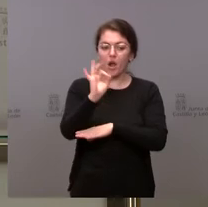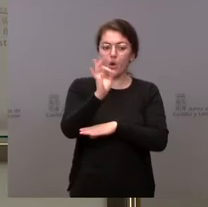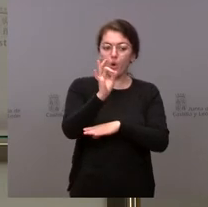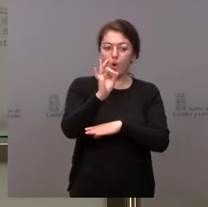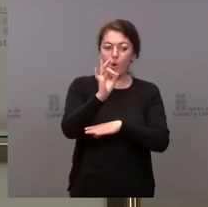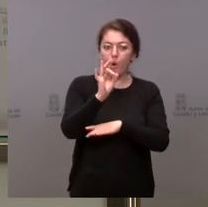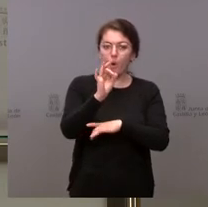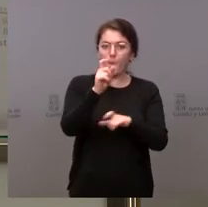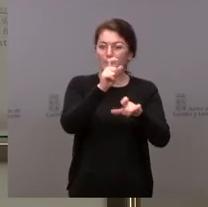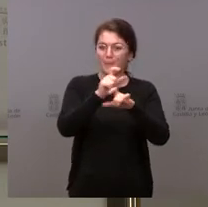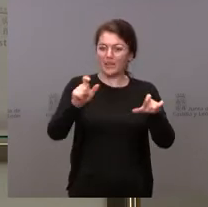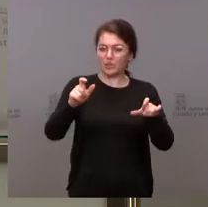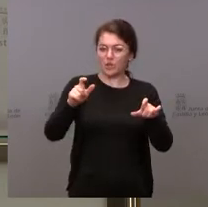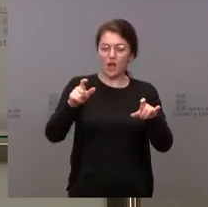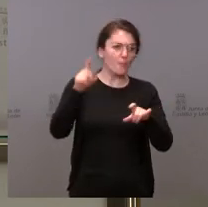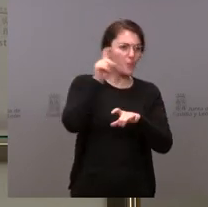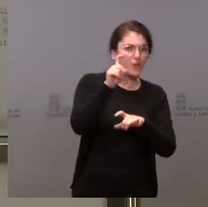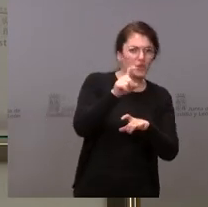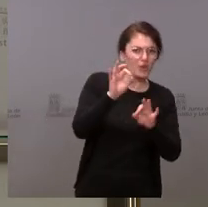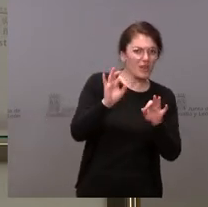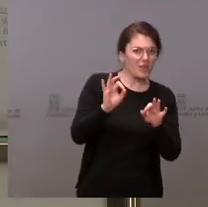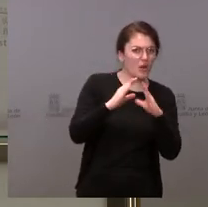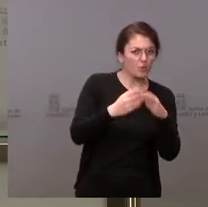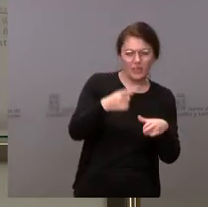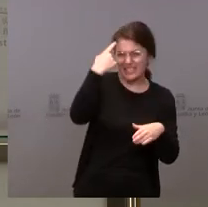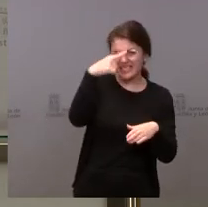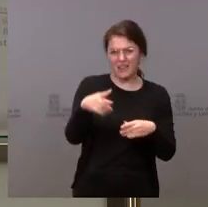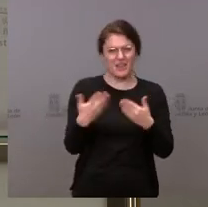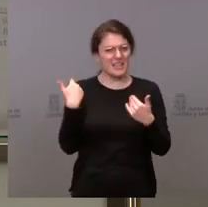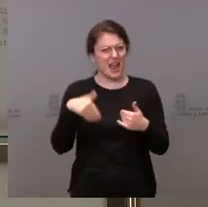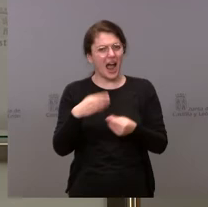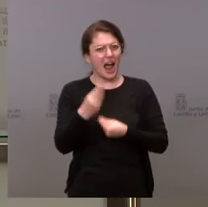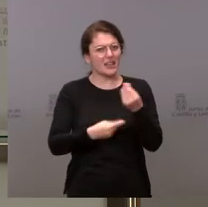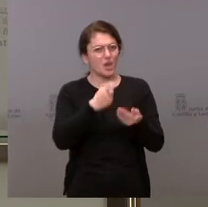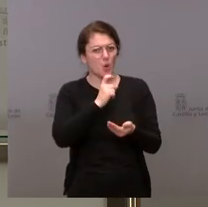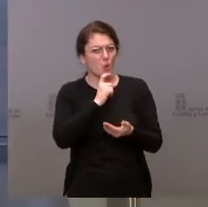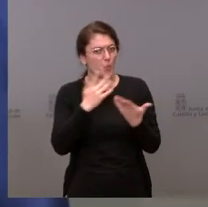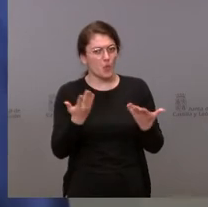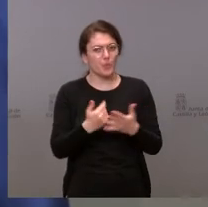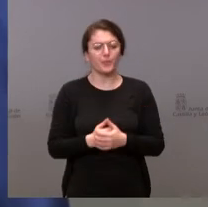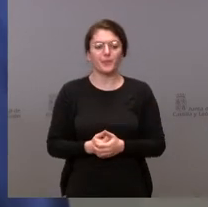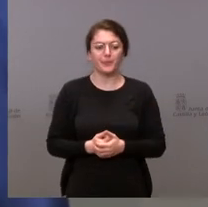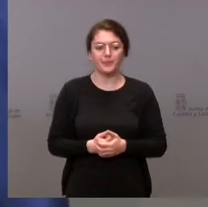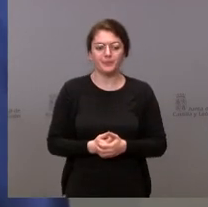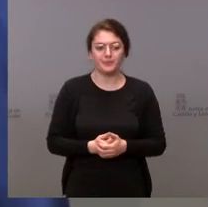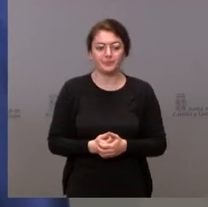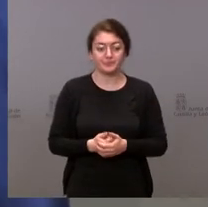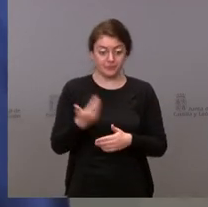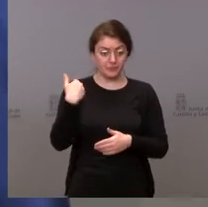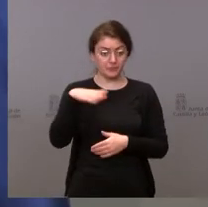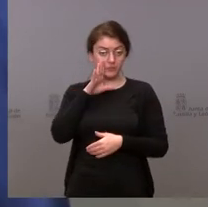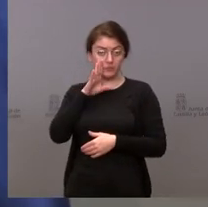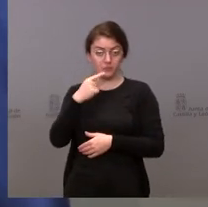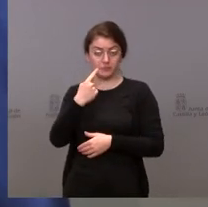trabajar ambos profesores se sabe ya cómo se va a programar eso bueno como ustedes han visto en el